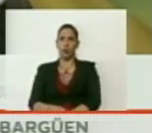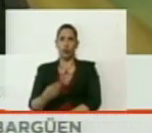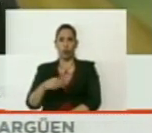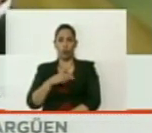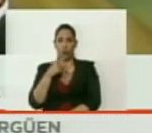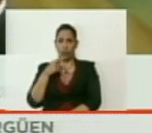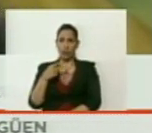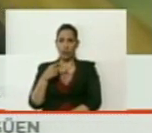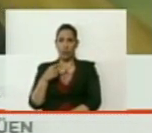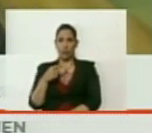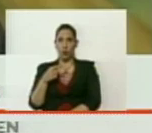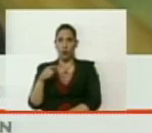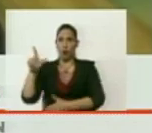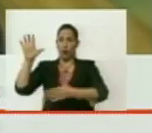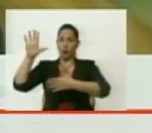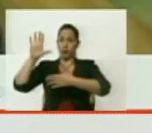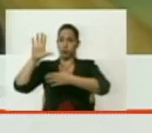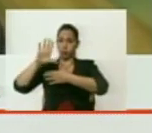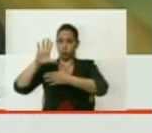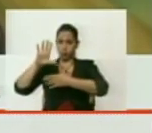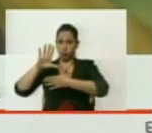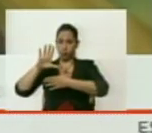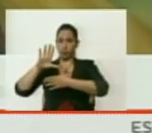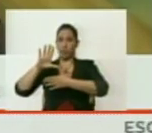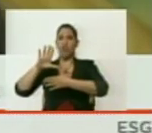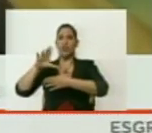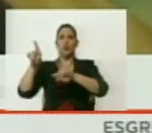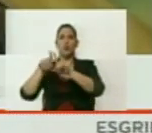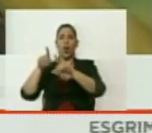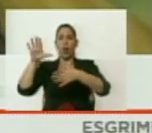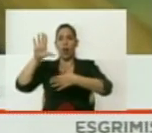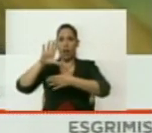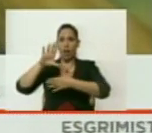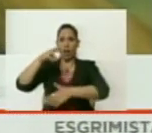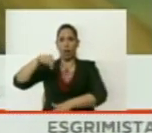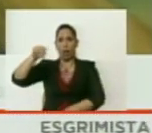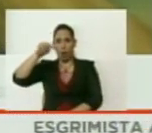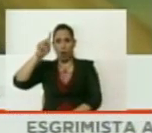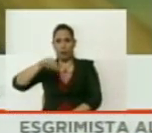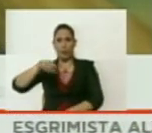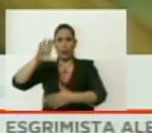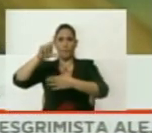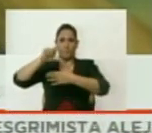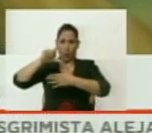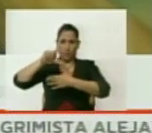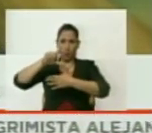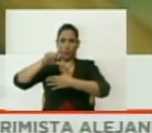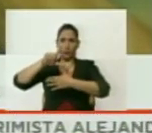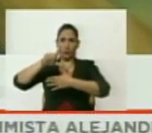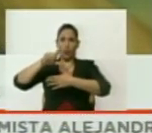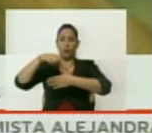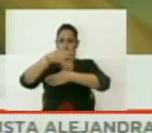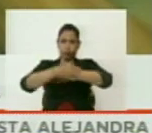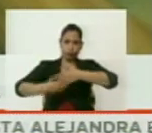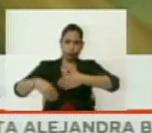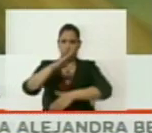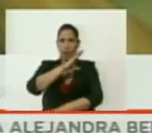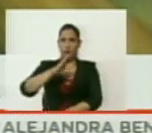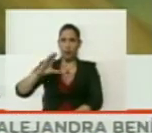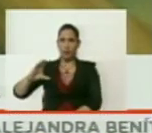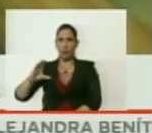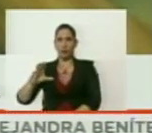consideramos el continente americano, una América del Norte y nuestra América Latina y caribeña,